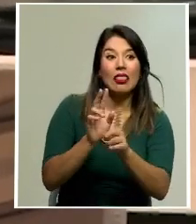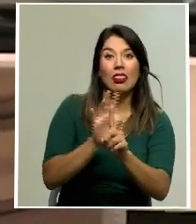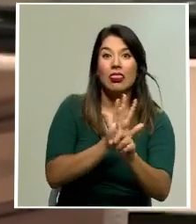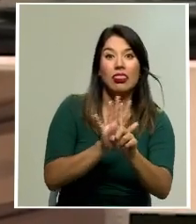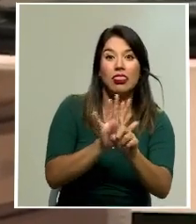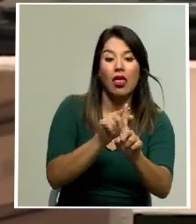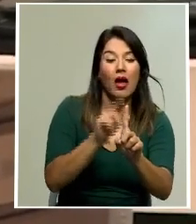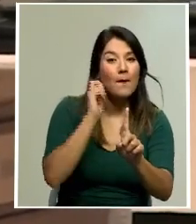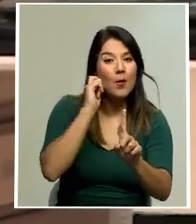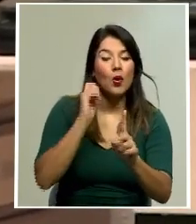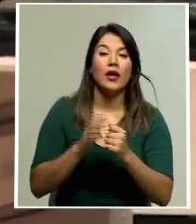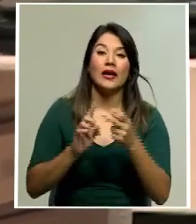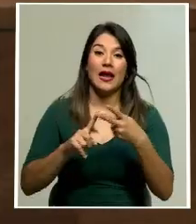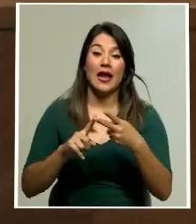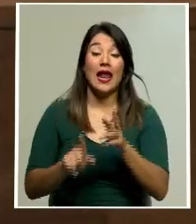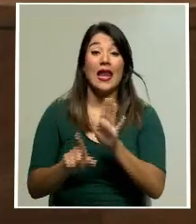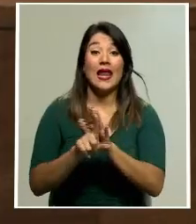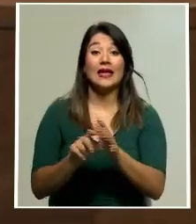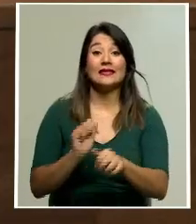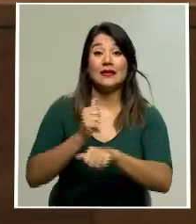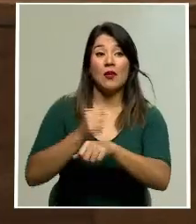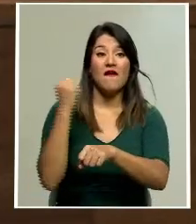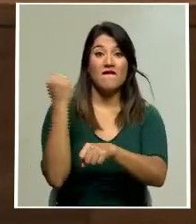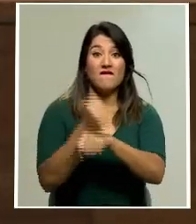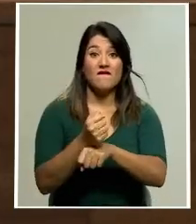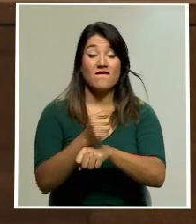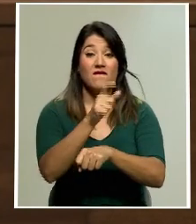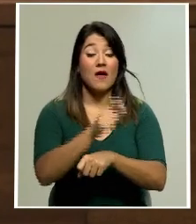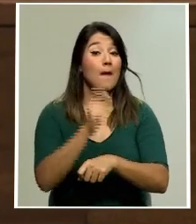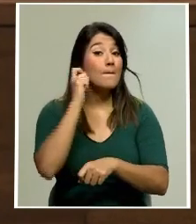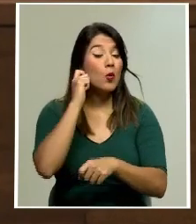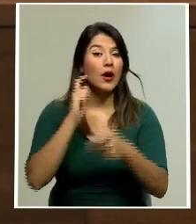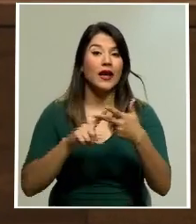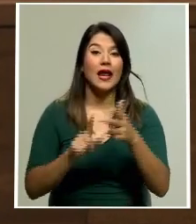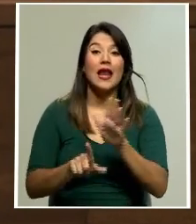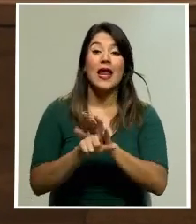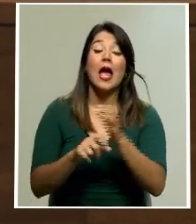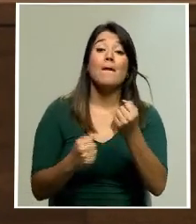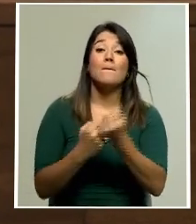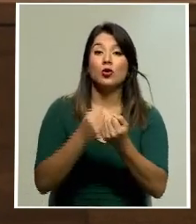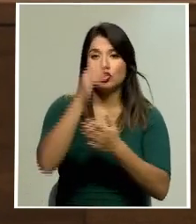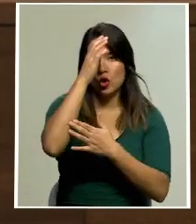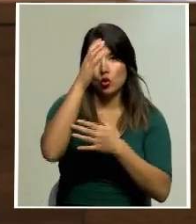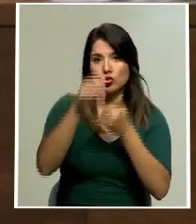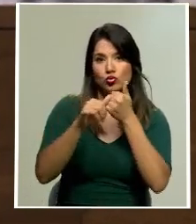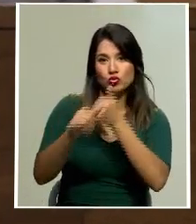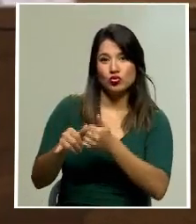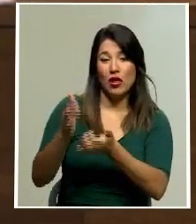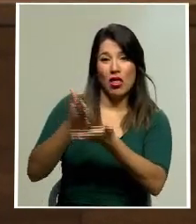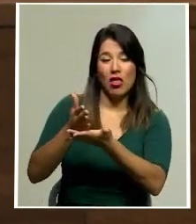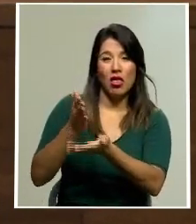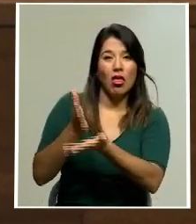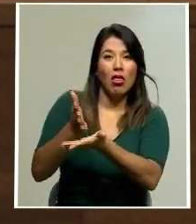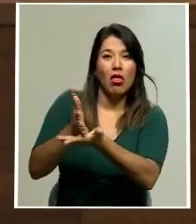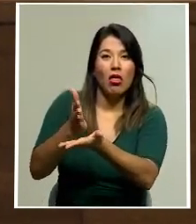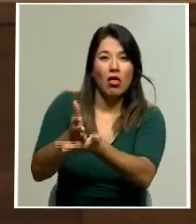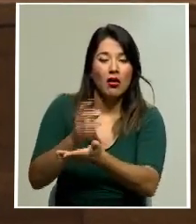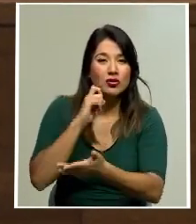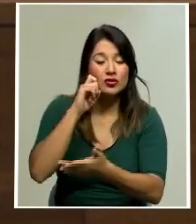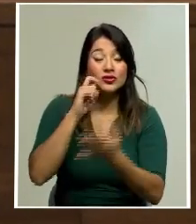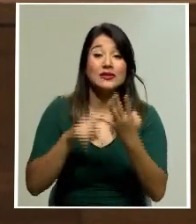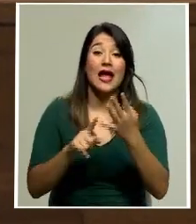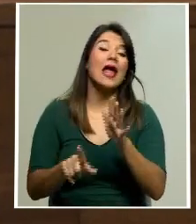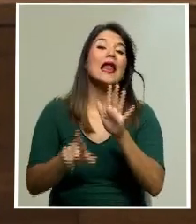mujeres, Ley para establecer el femicidio ampliado, Ley de apoyo a la cultura de denuncia contra el hostigamiento sexual, Ley marco para